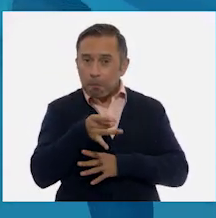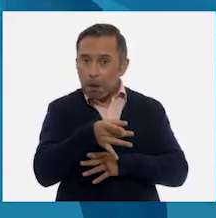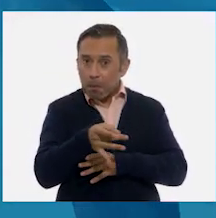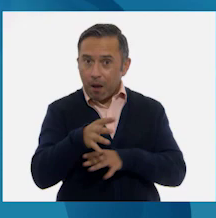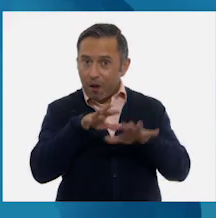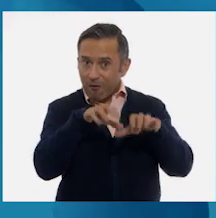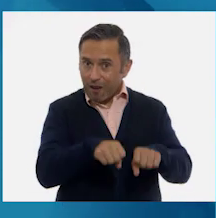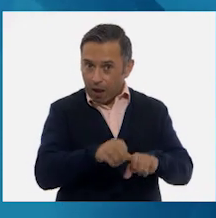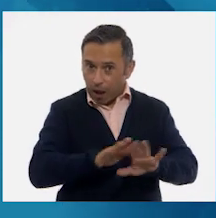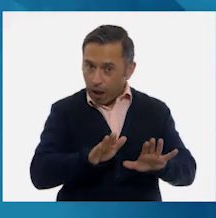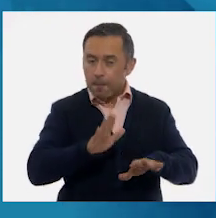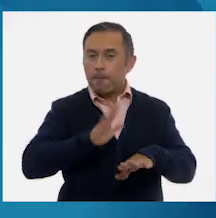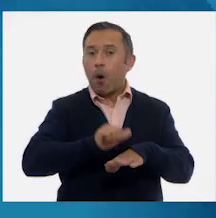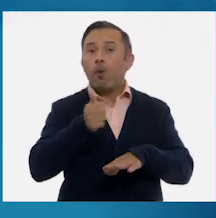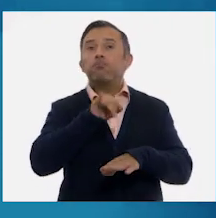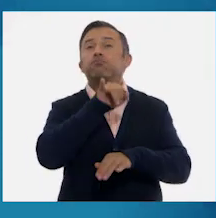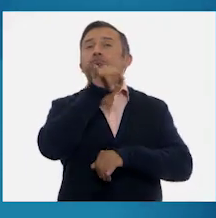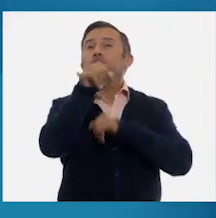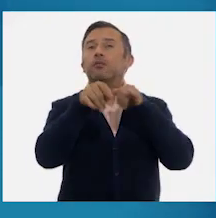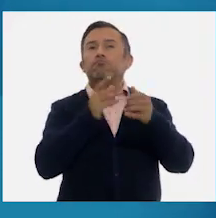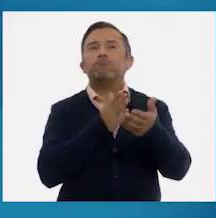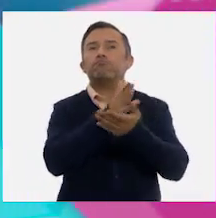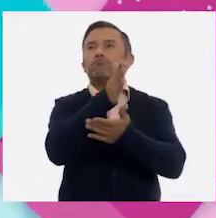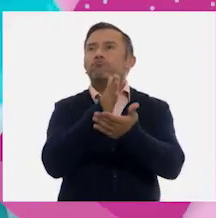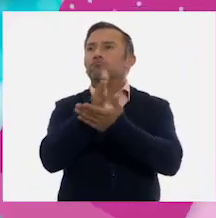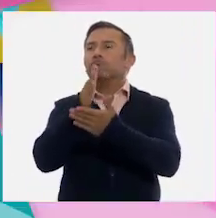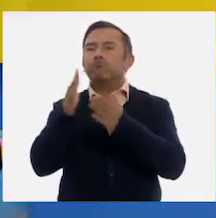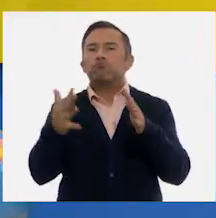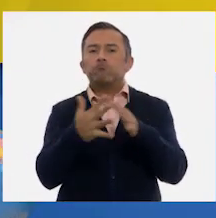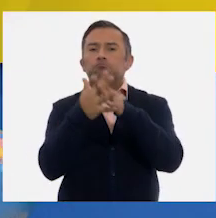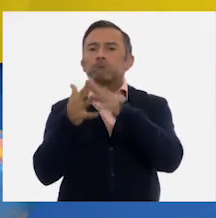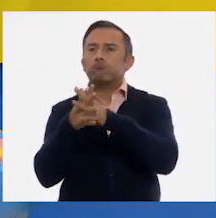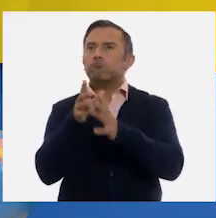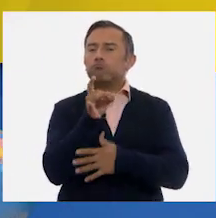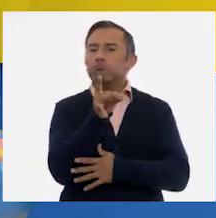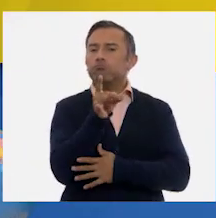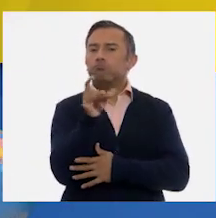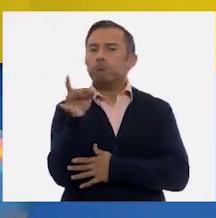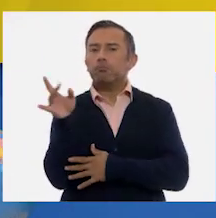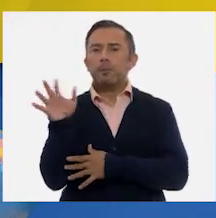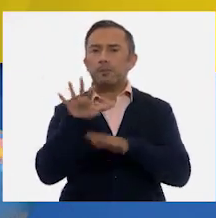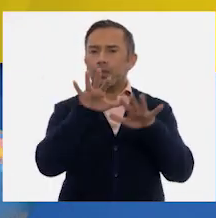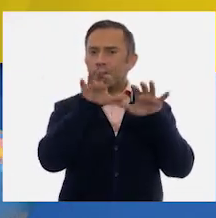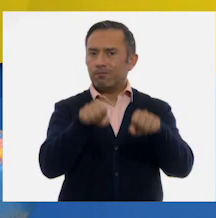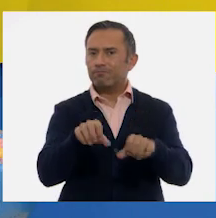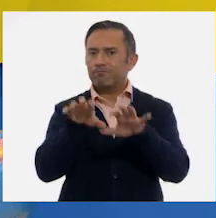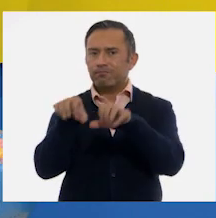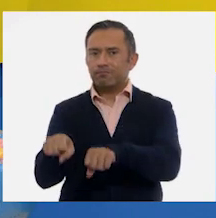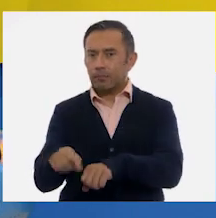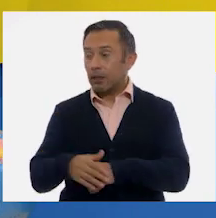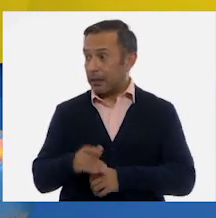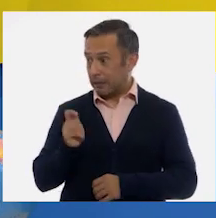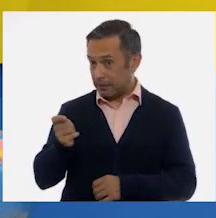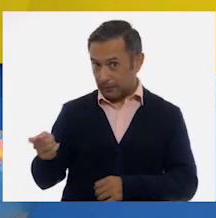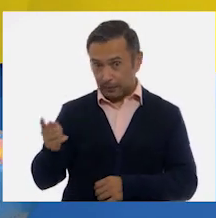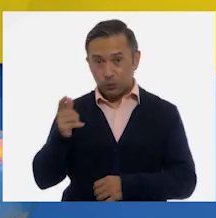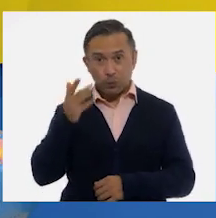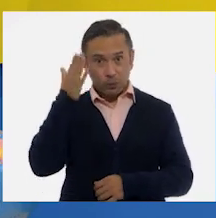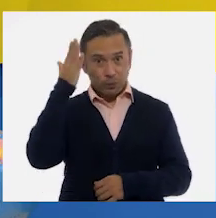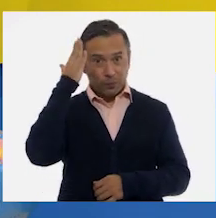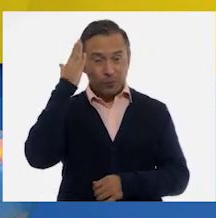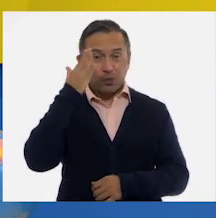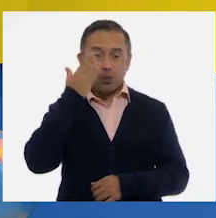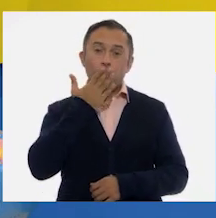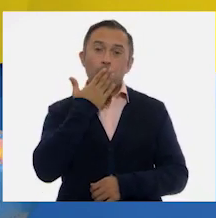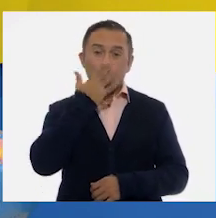país que fueron conquistados. Uy, me imagino que tiene que ver con el hecho de que los mexicas solo pedían tributos a los